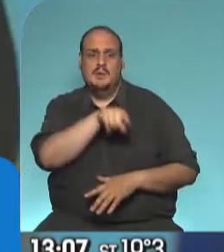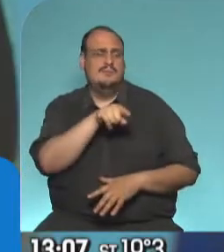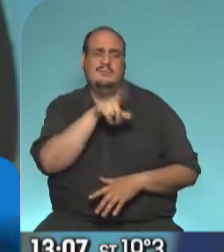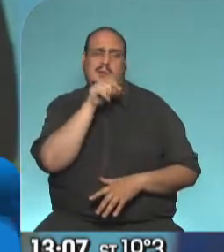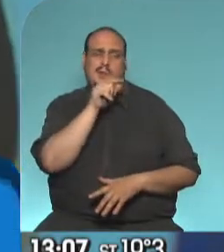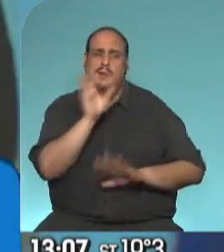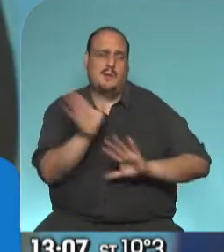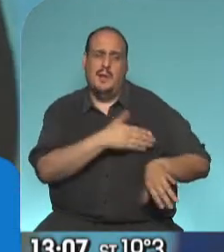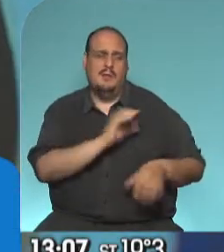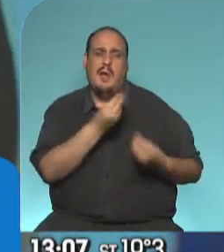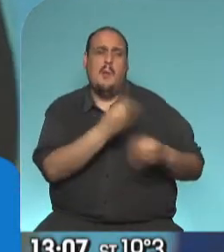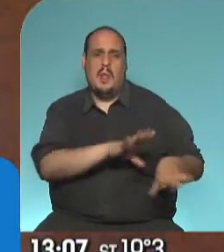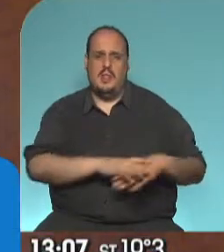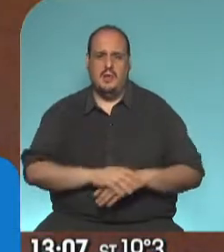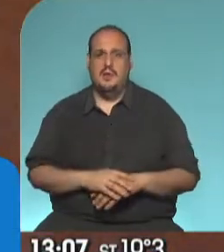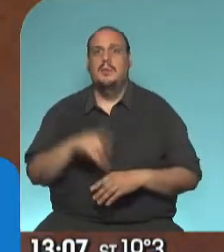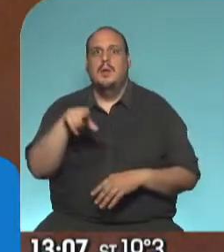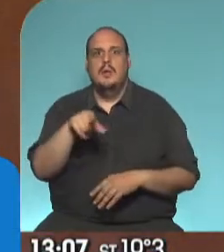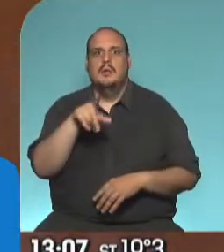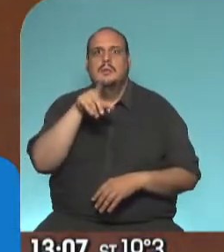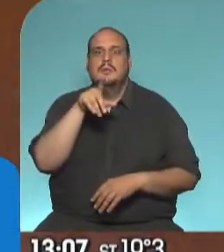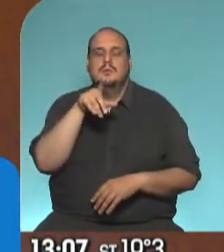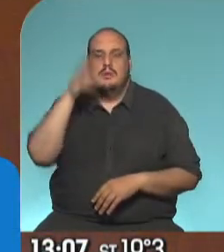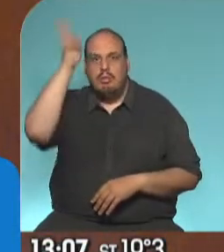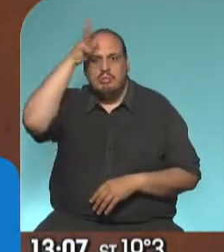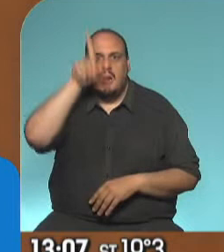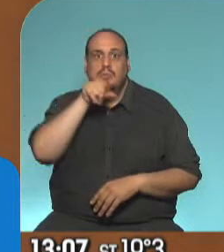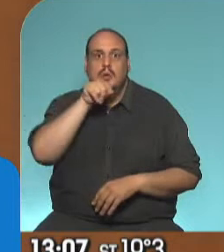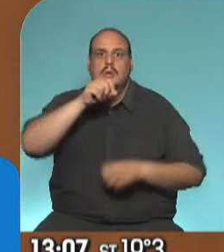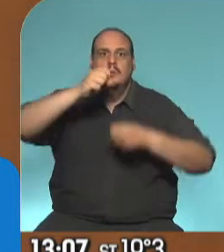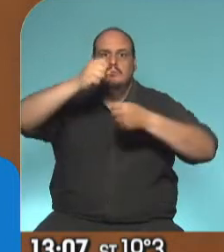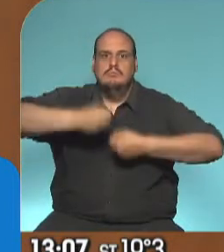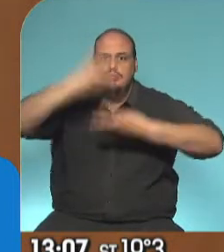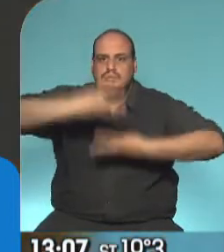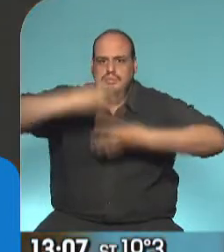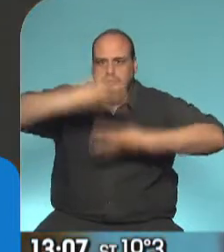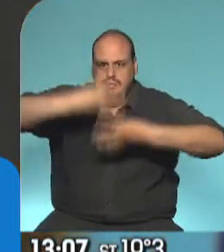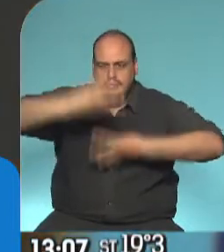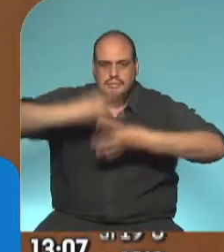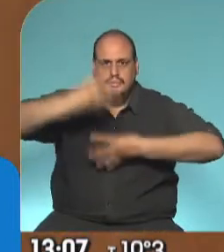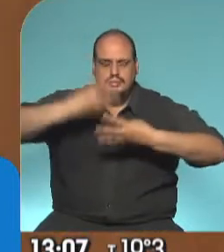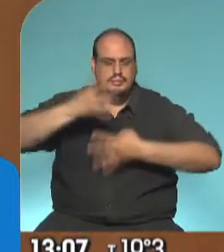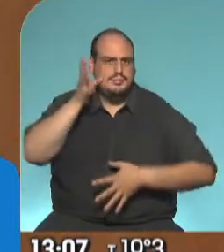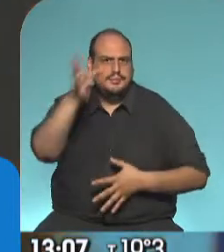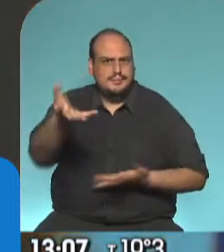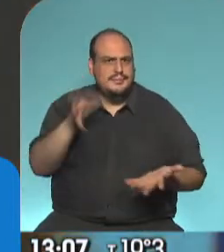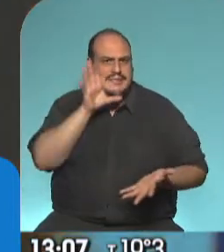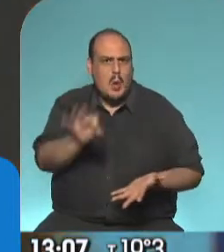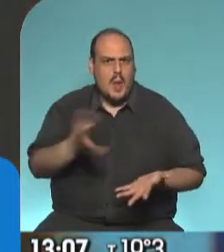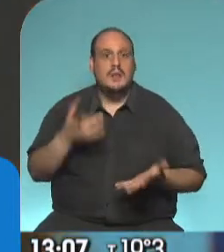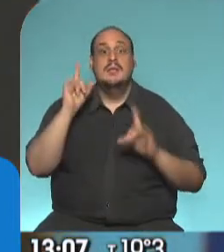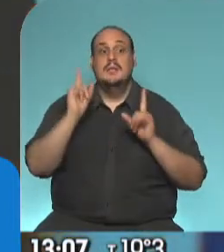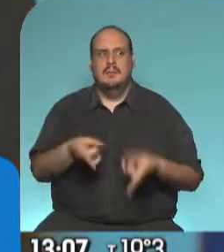de Twitter directamente. Sí. Lo cierto que fue como una catarata en un momento, ¿no? Sí. Los que lo siguen a Trump de repente empezaron a ver cómo caían uno tras otro. De hecho, dudaban sobre su